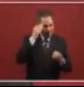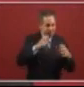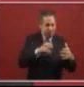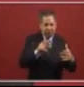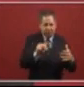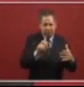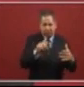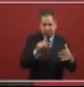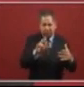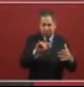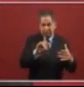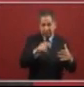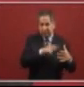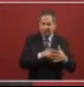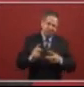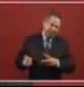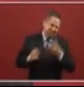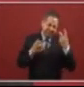neoliberal.